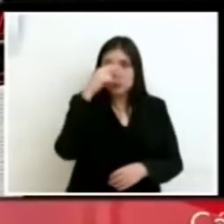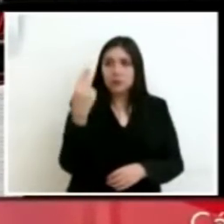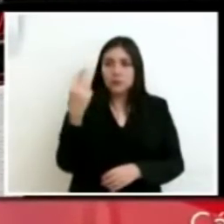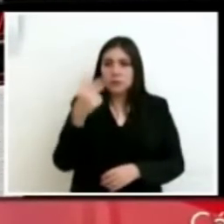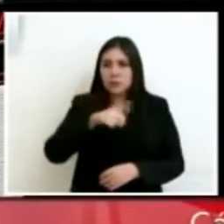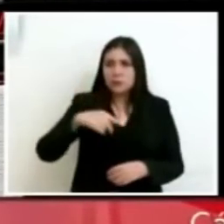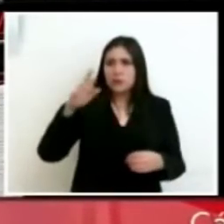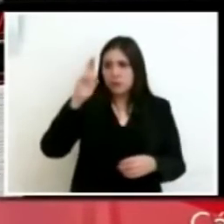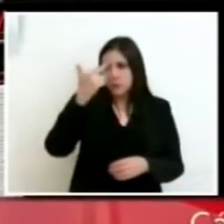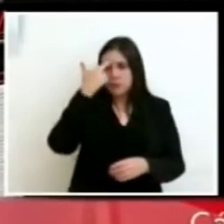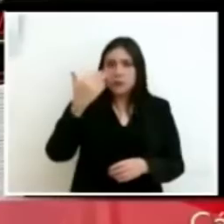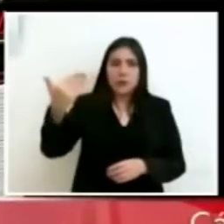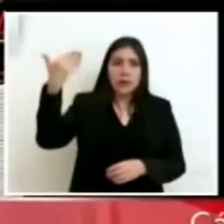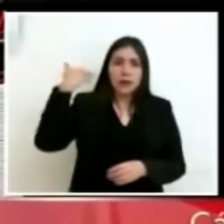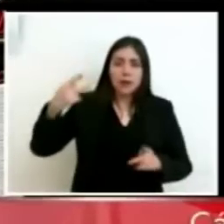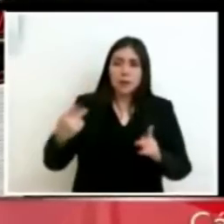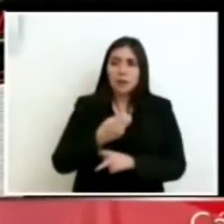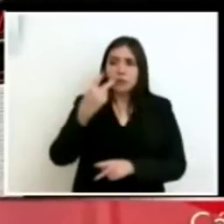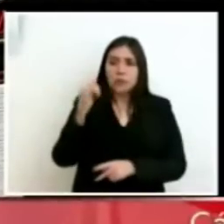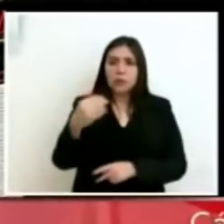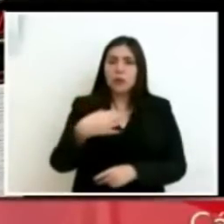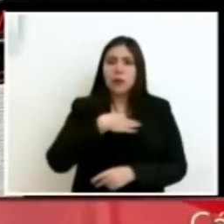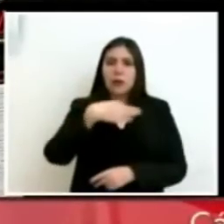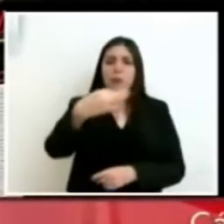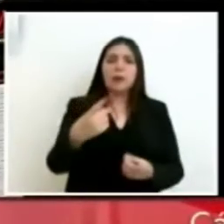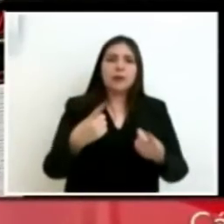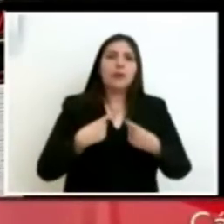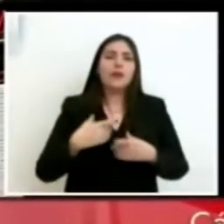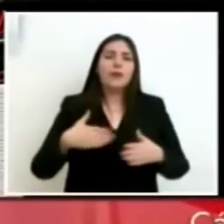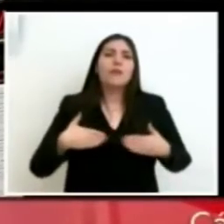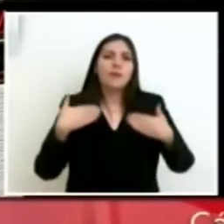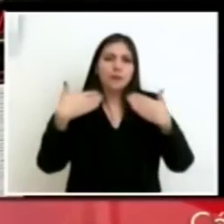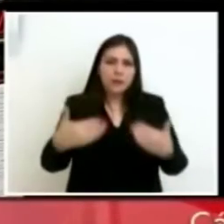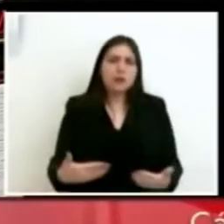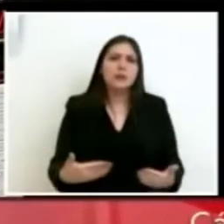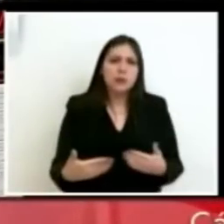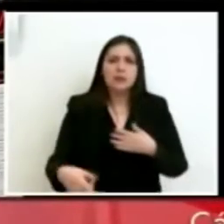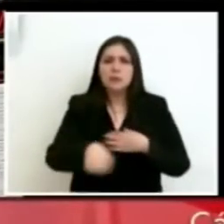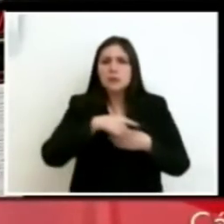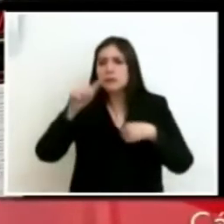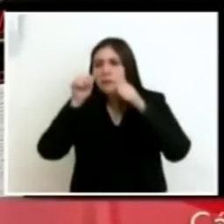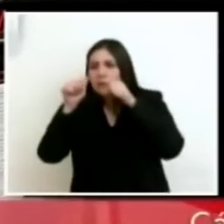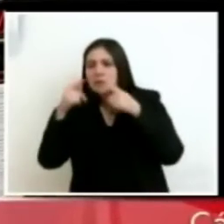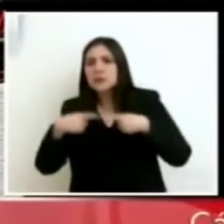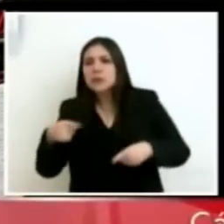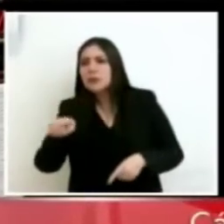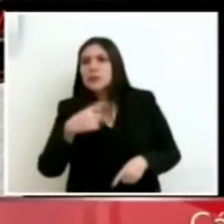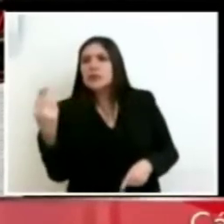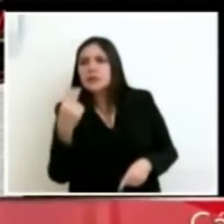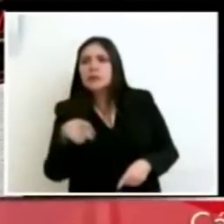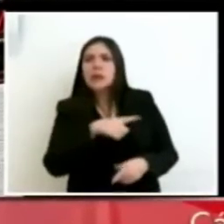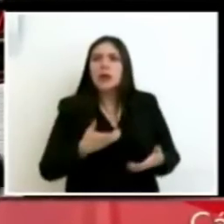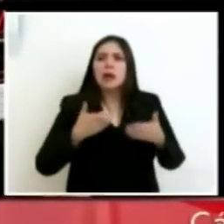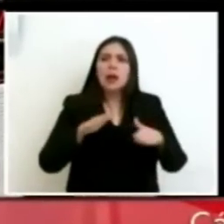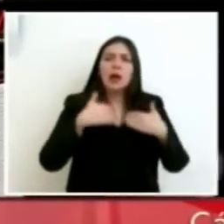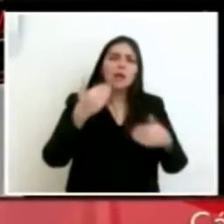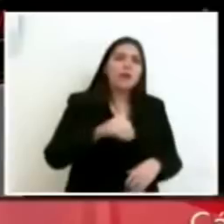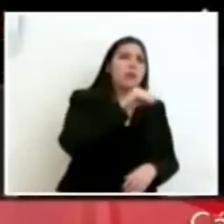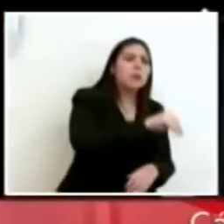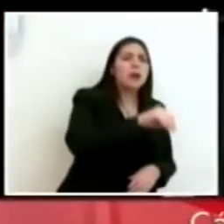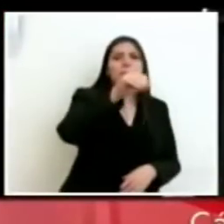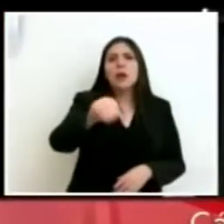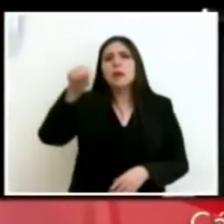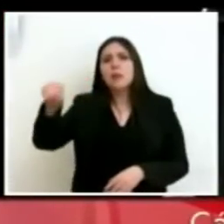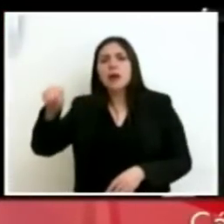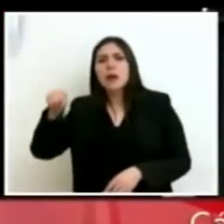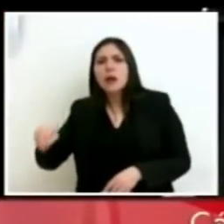dieron nuevamente su confianza el pasado 2 de junio, porque escuchamos las necesidades de la ciudadanía, porque recorrimos las calles y conocemos de